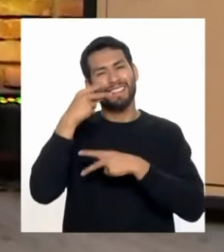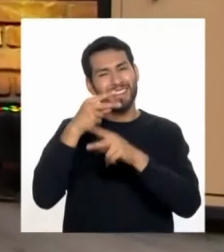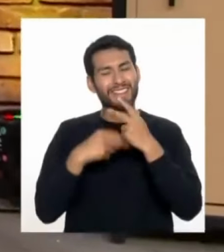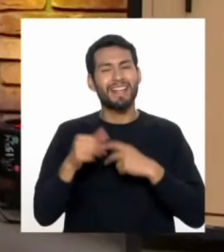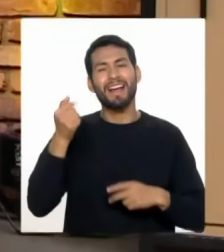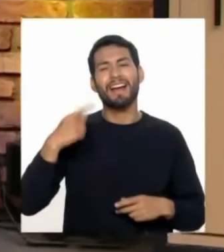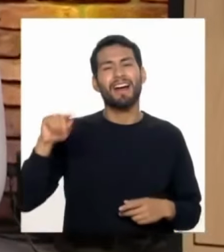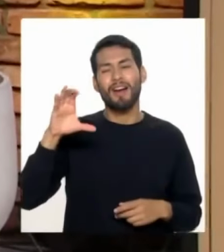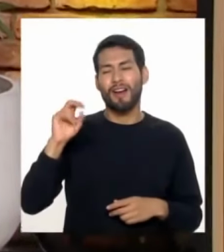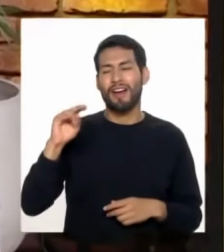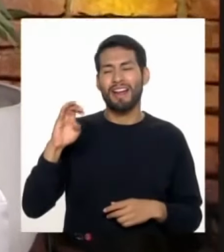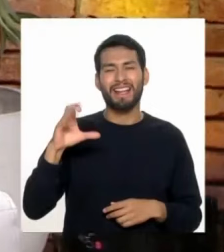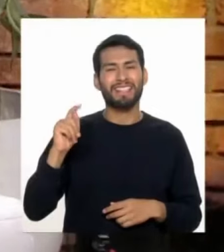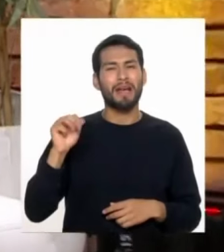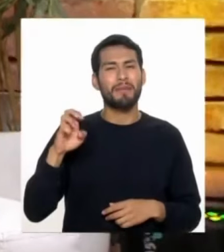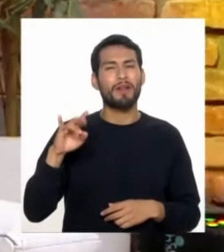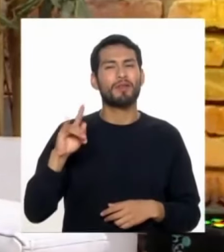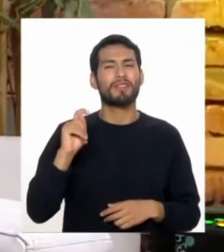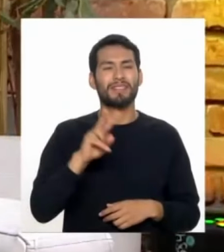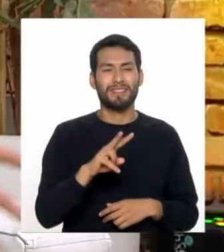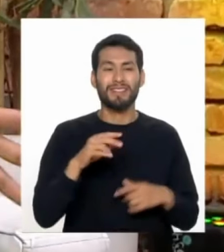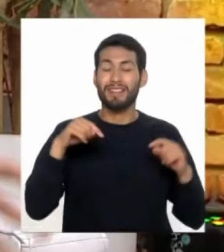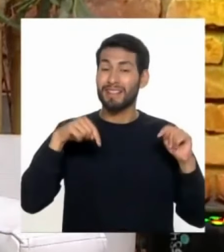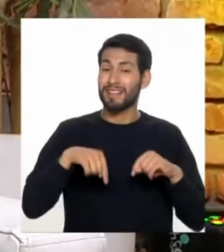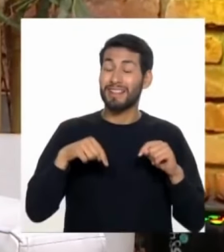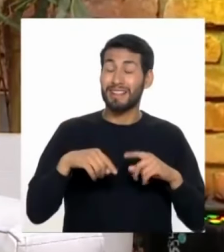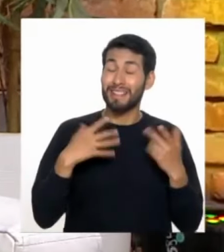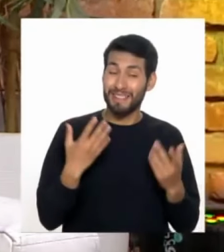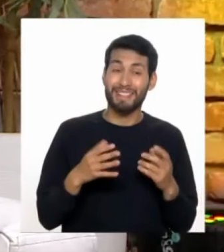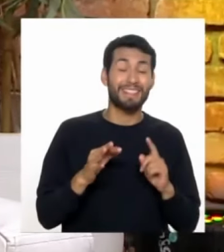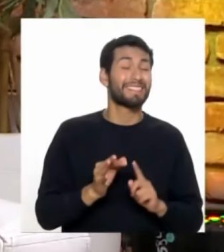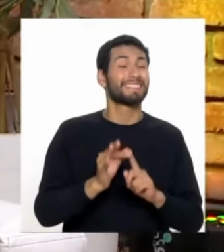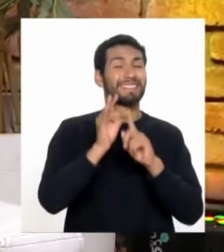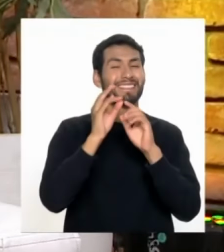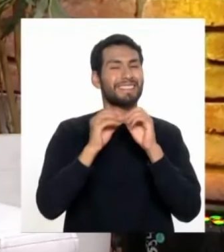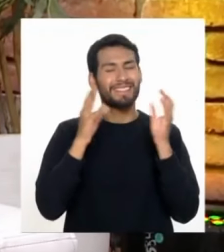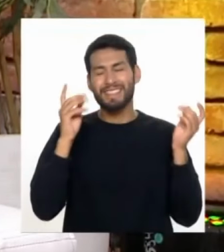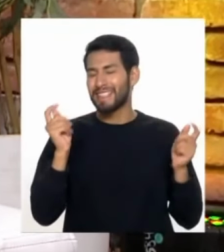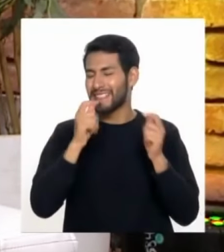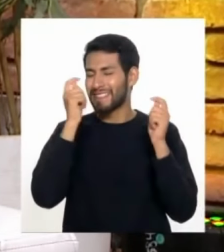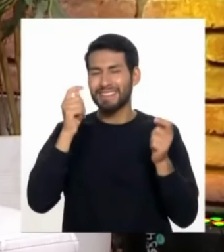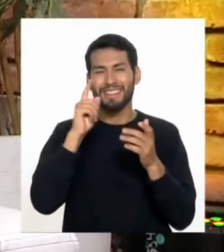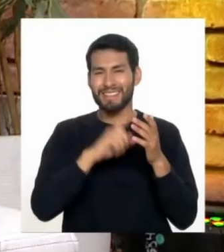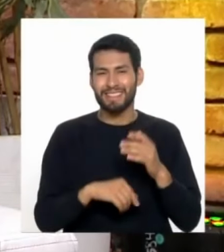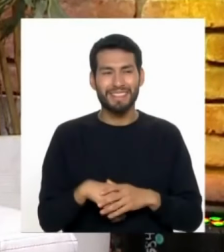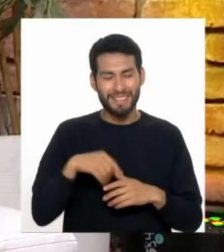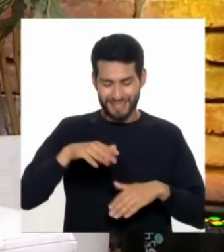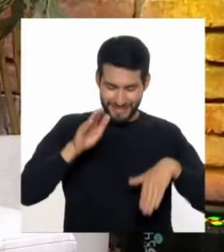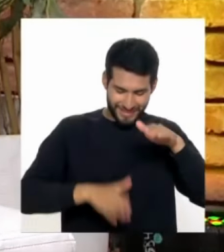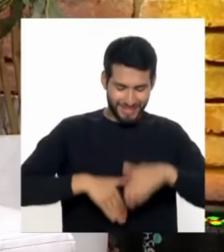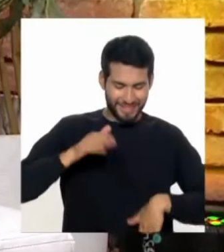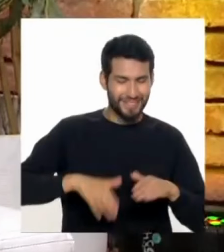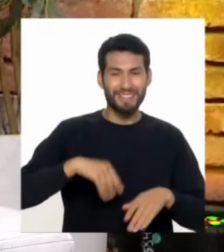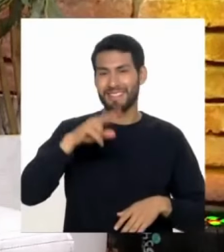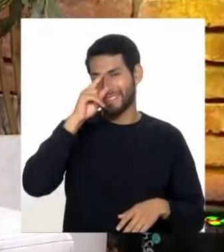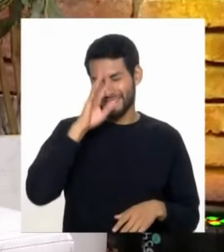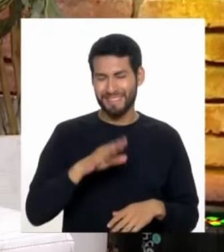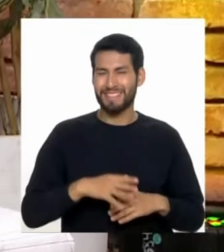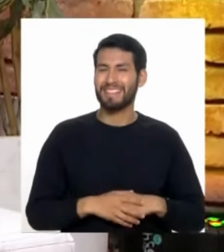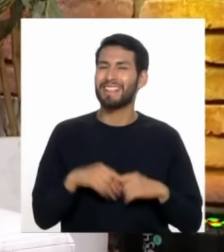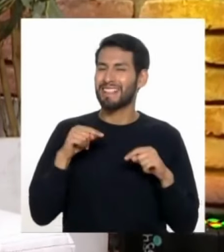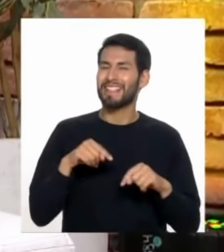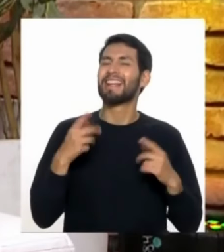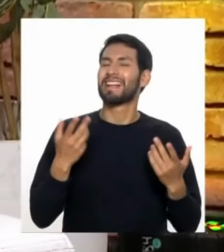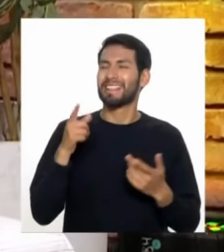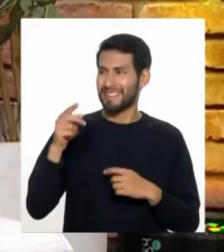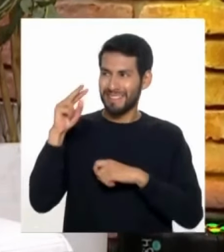como @ConectaPerúTV. Hoy, que es un día tan especial, celebrando el Día del Cajón Peruano a